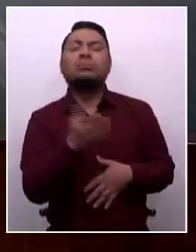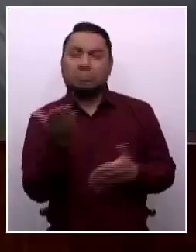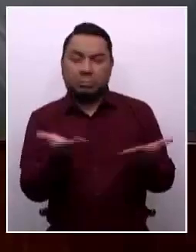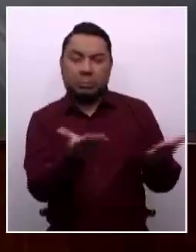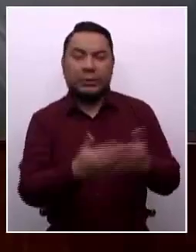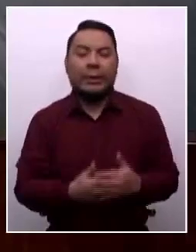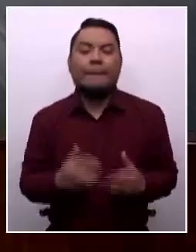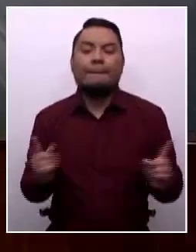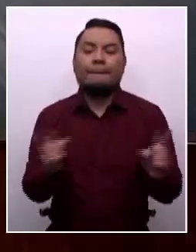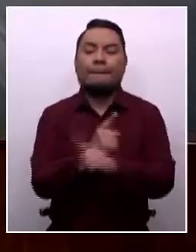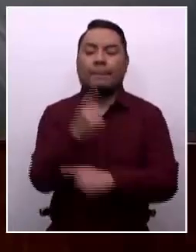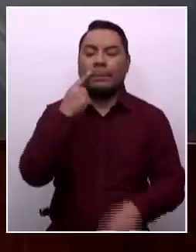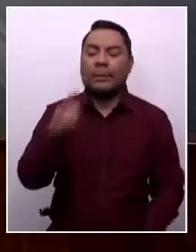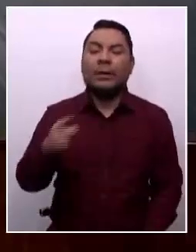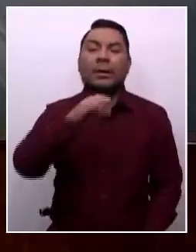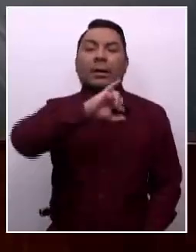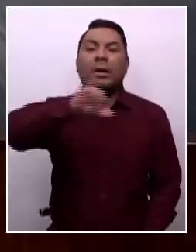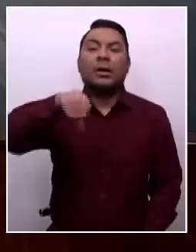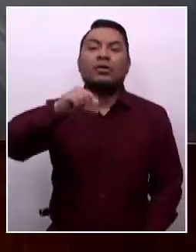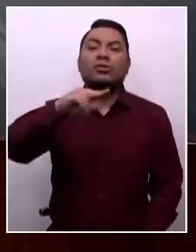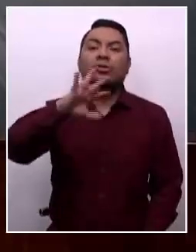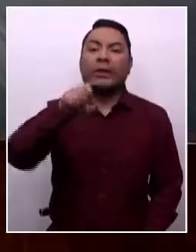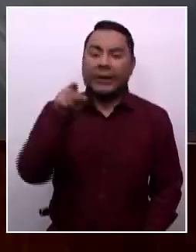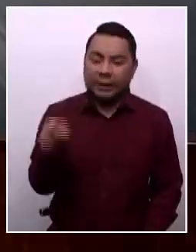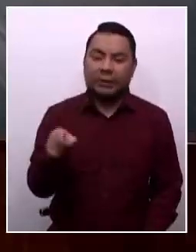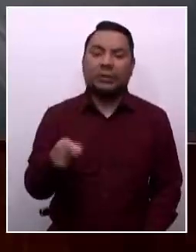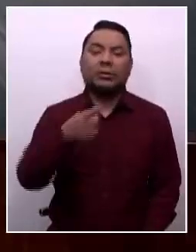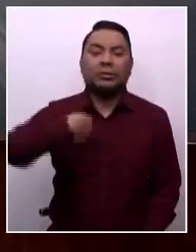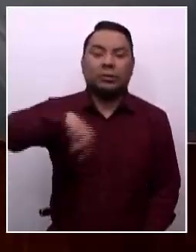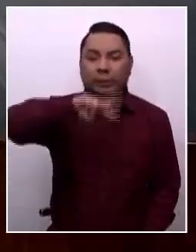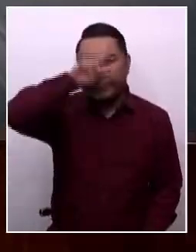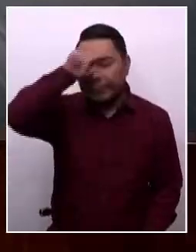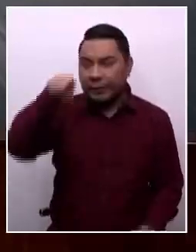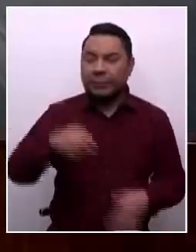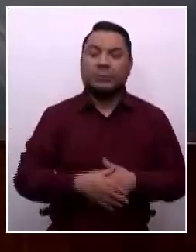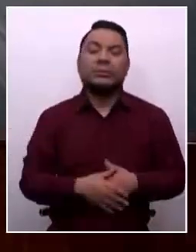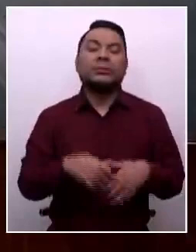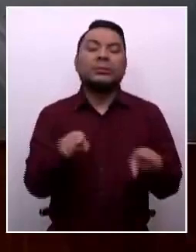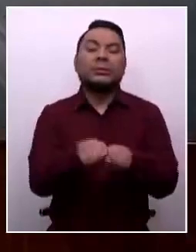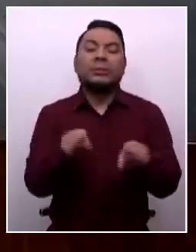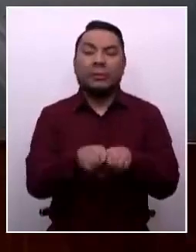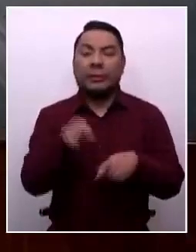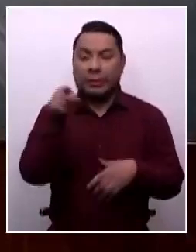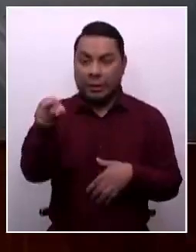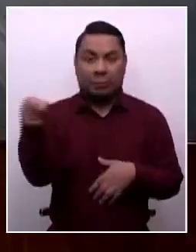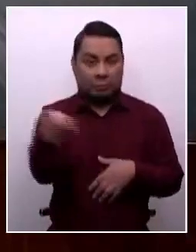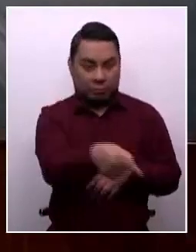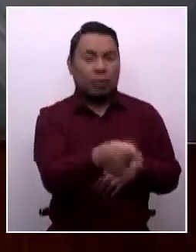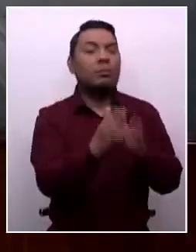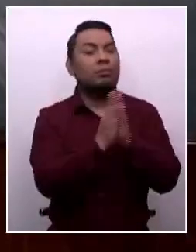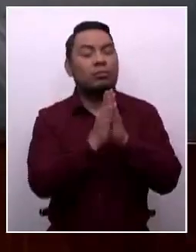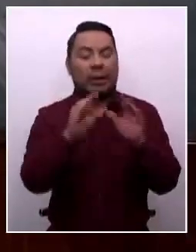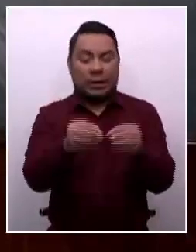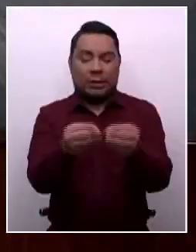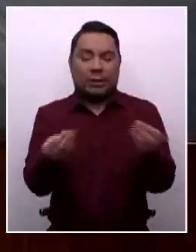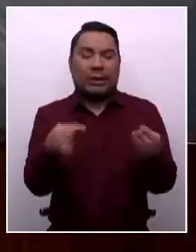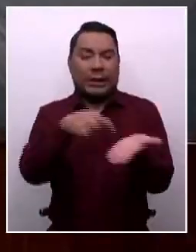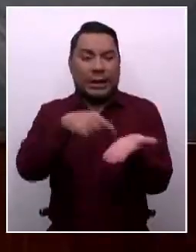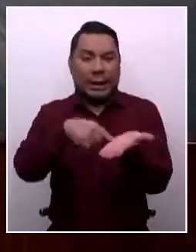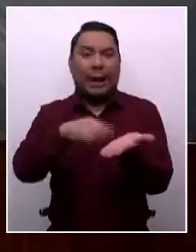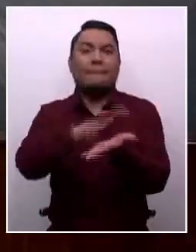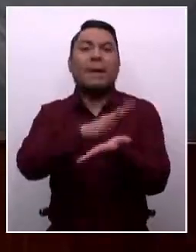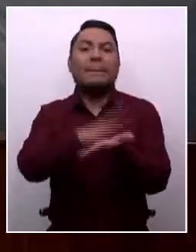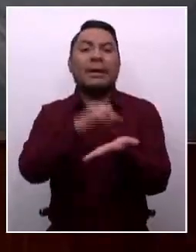señores el turno del candidato George forsay candidato de somos Perú que también de la anfora va a sacar dos temas